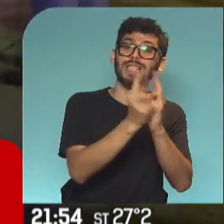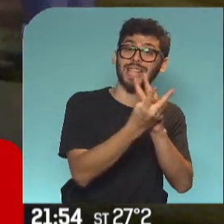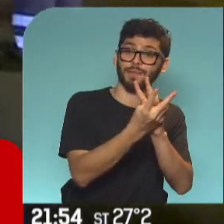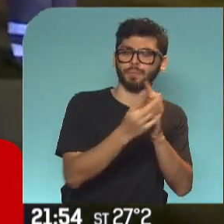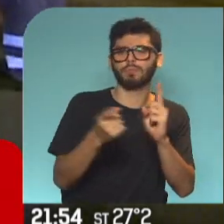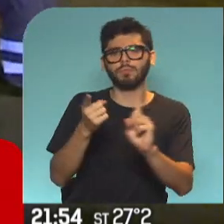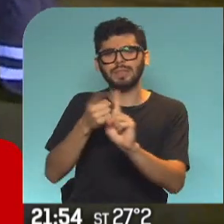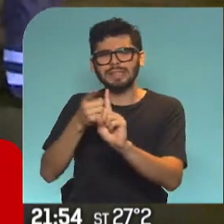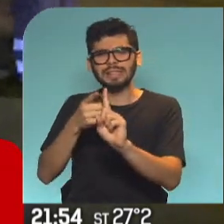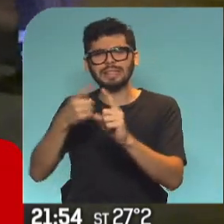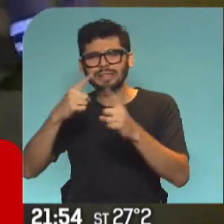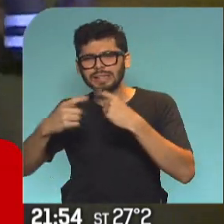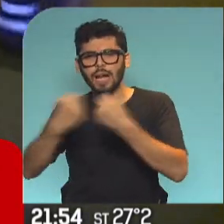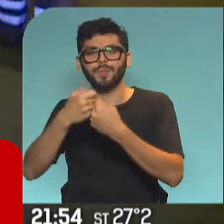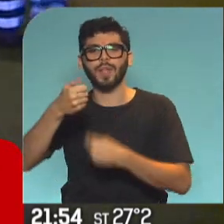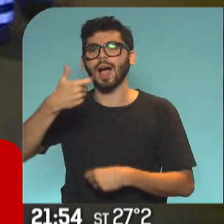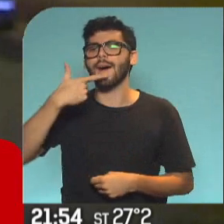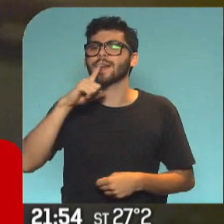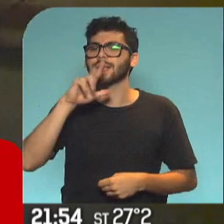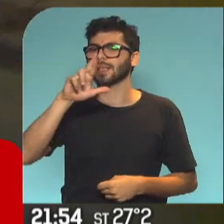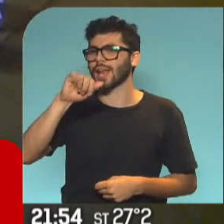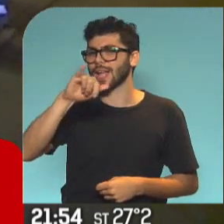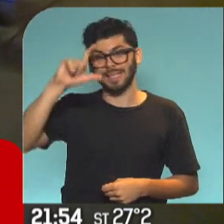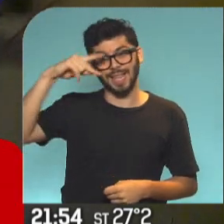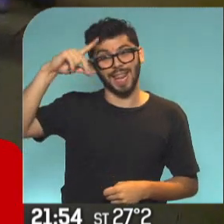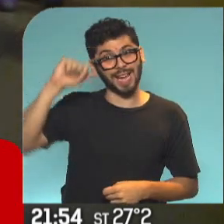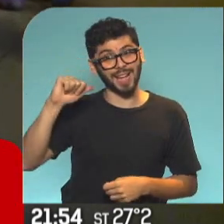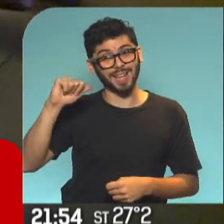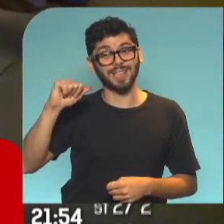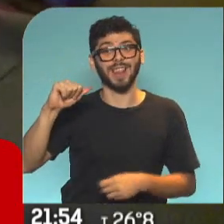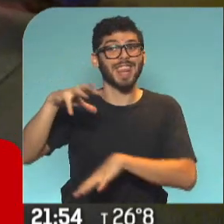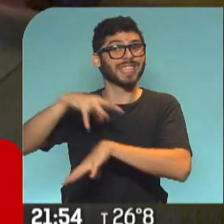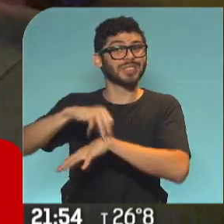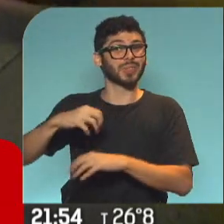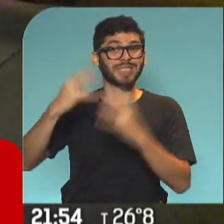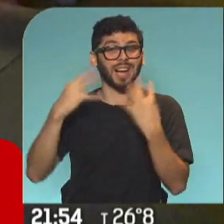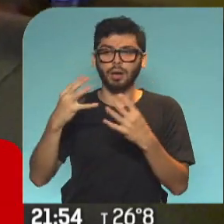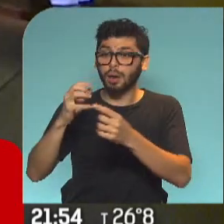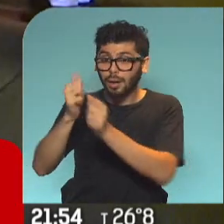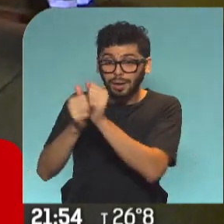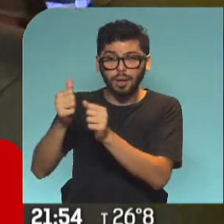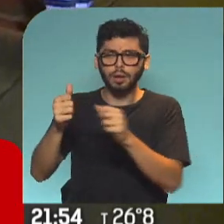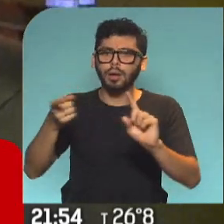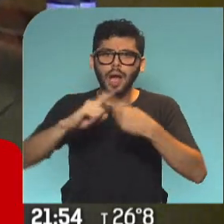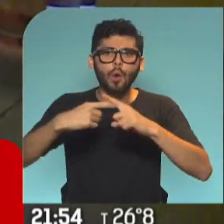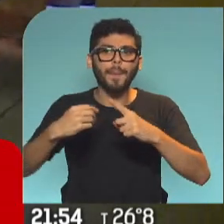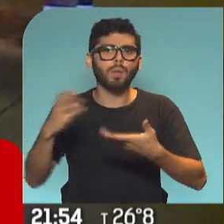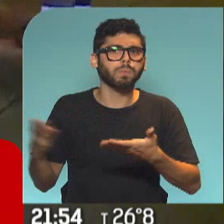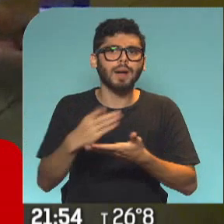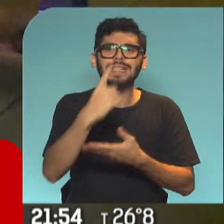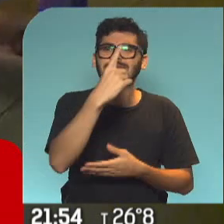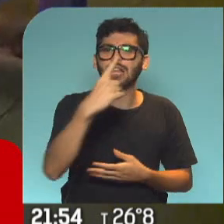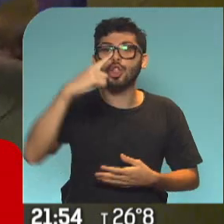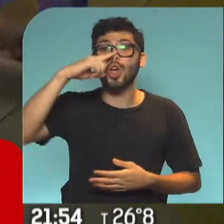de la farmacéutica británico-sueca, ese acuerdo que firmaron para distribuir nada más y nada menos que 170 millones de